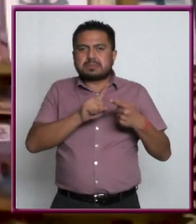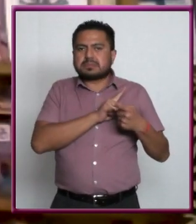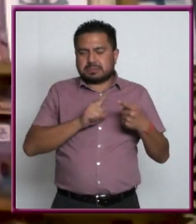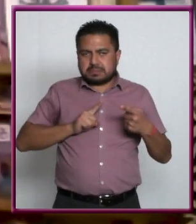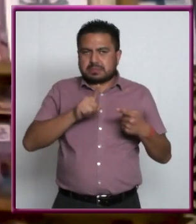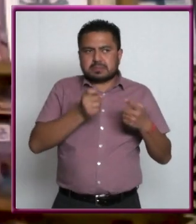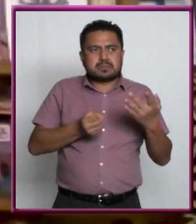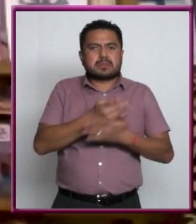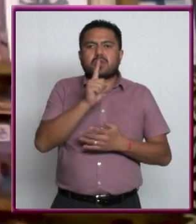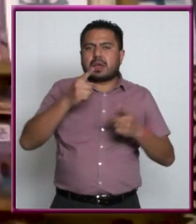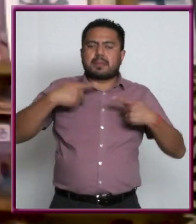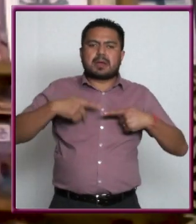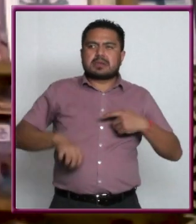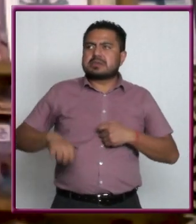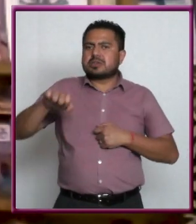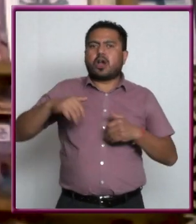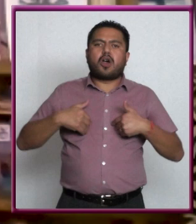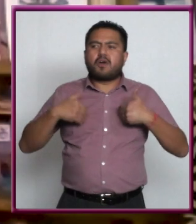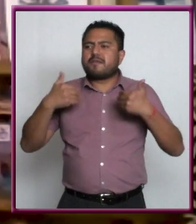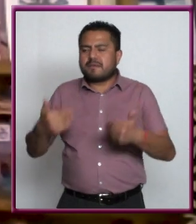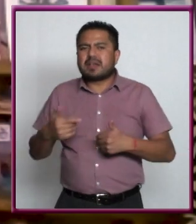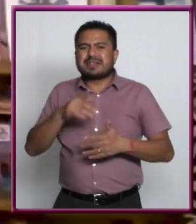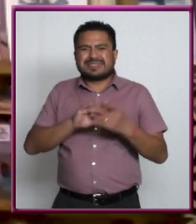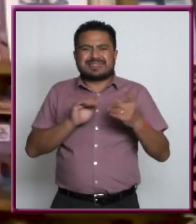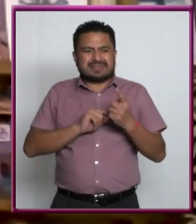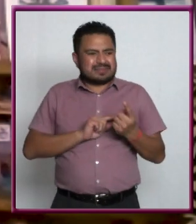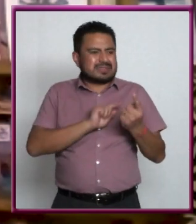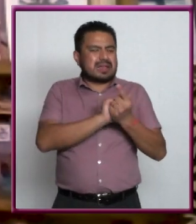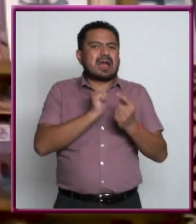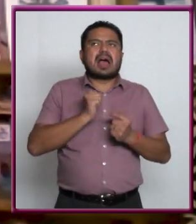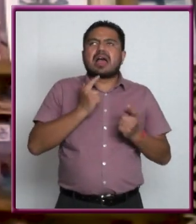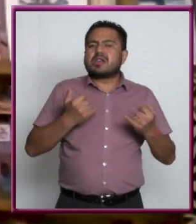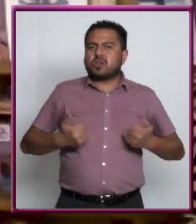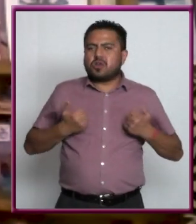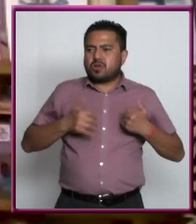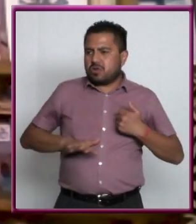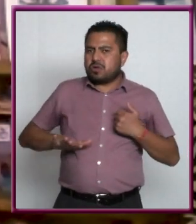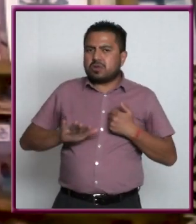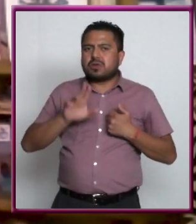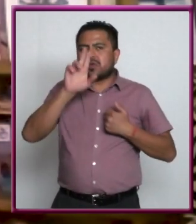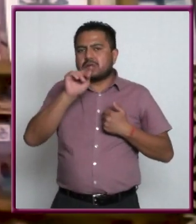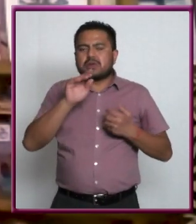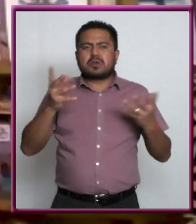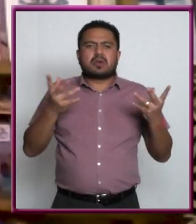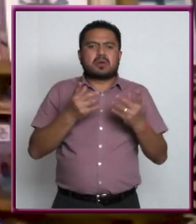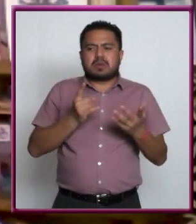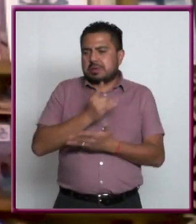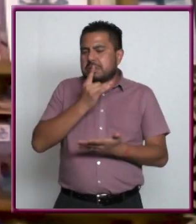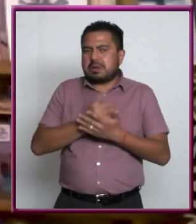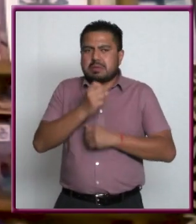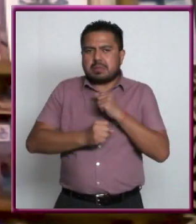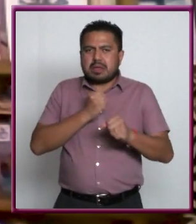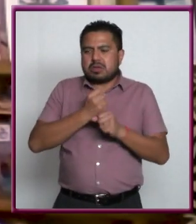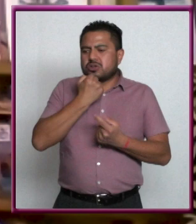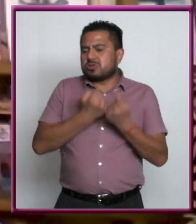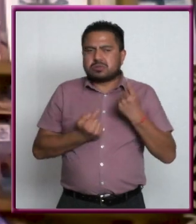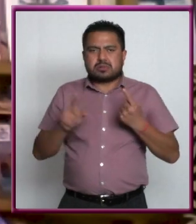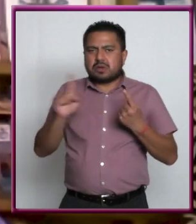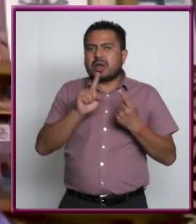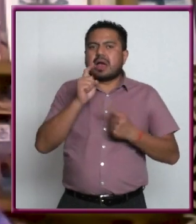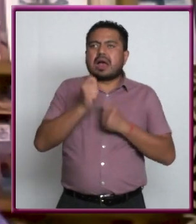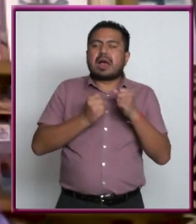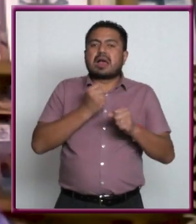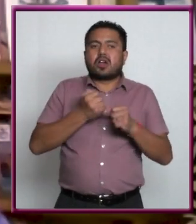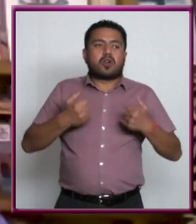primero yo creo que sí sería buscar a una persona adulta de confianza, si hablamos de alguien joven, ¿no? No por ende solo menor de edad, o sea,